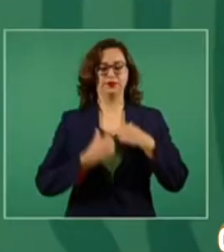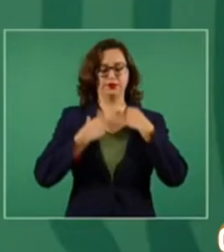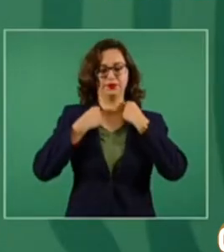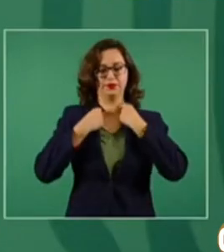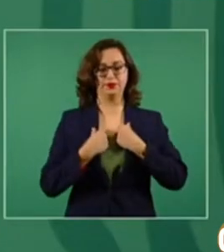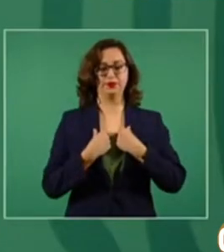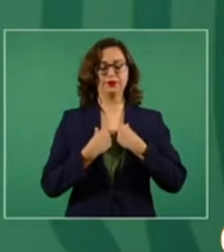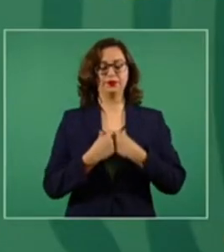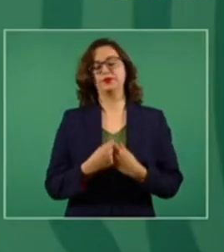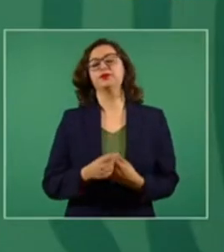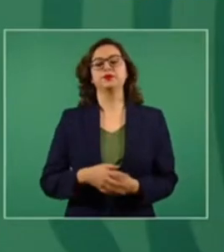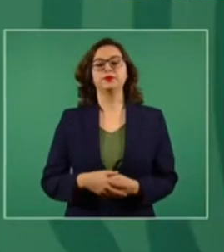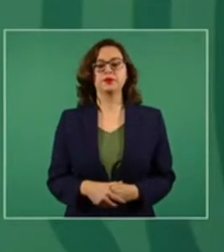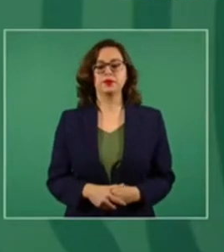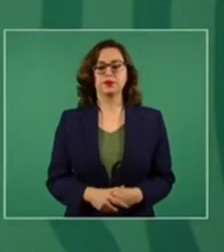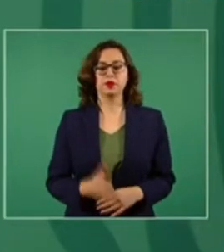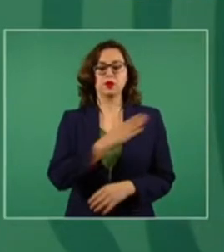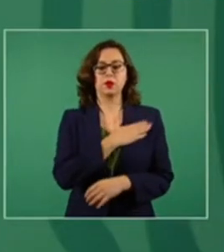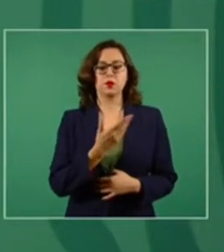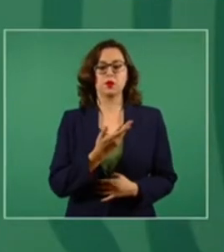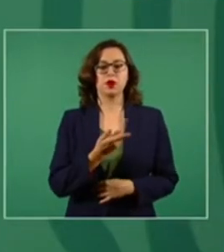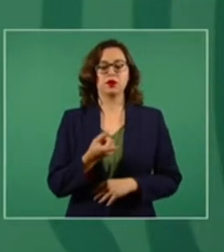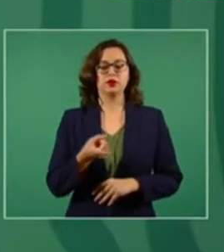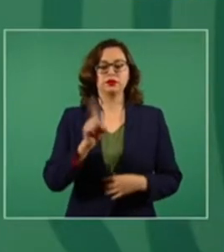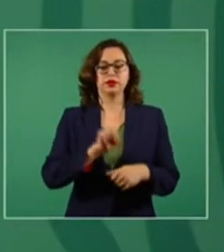Martes, sobre la situación de salud.